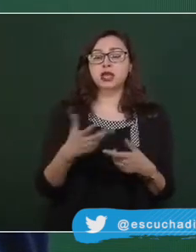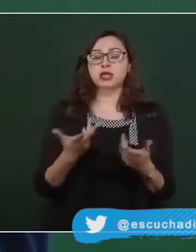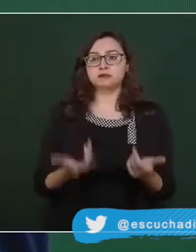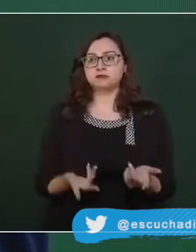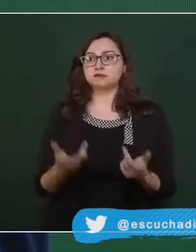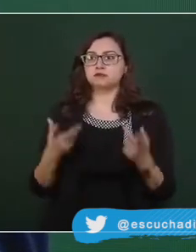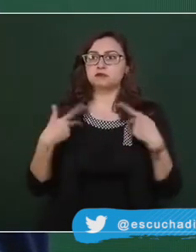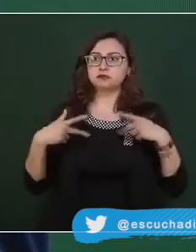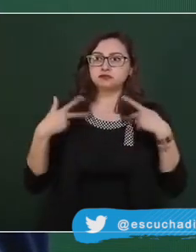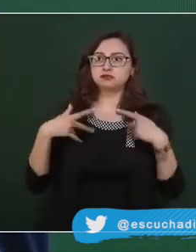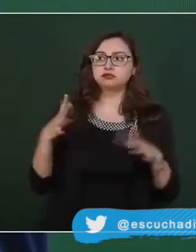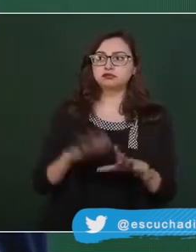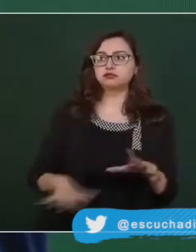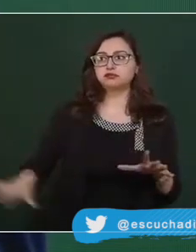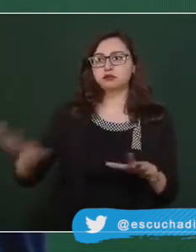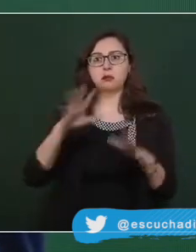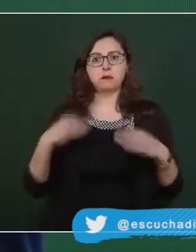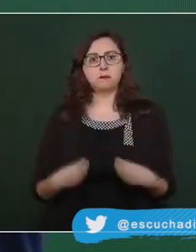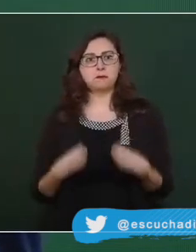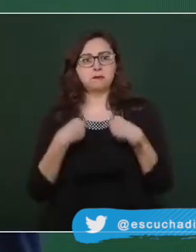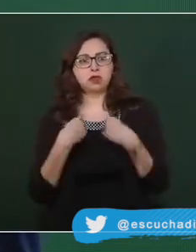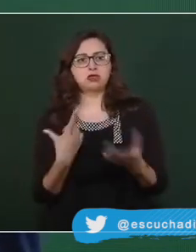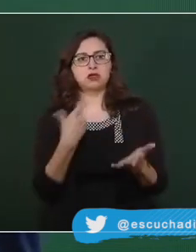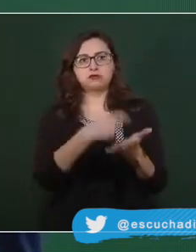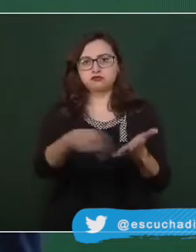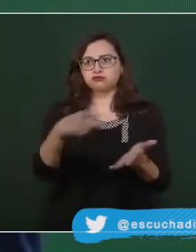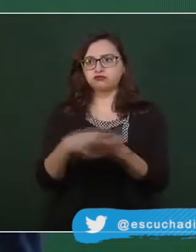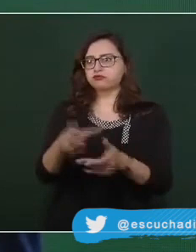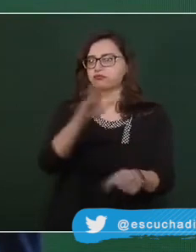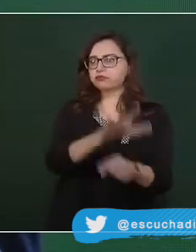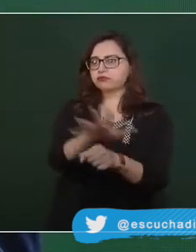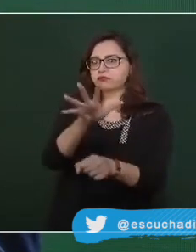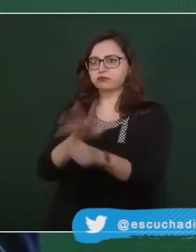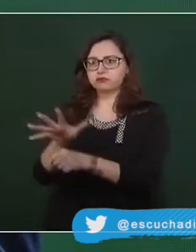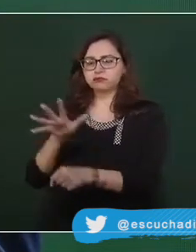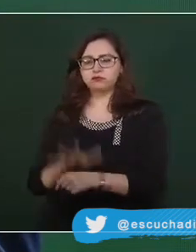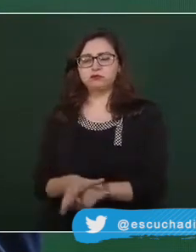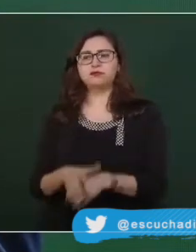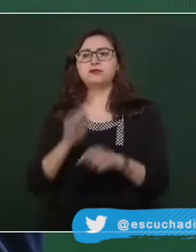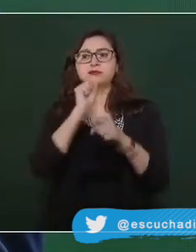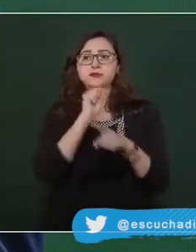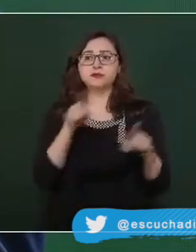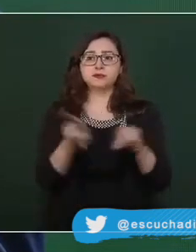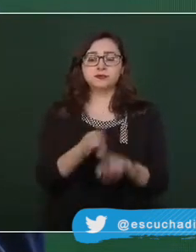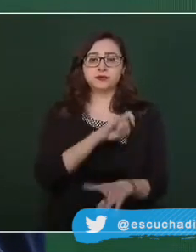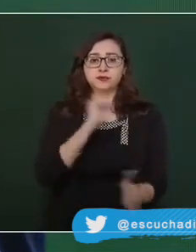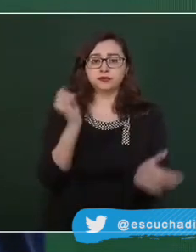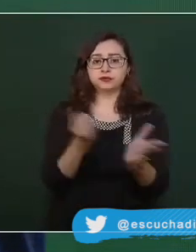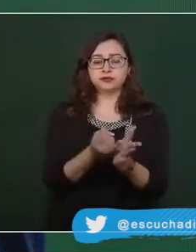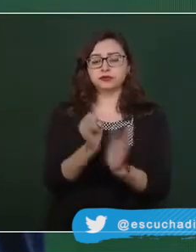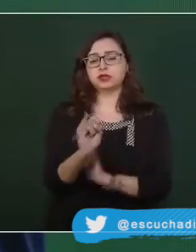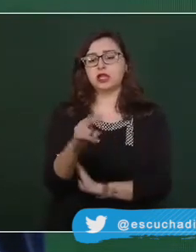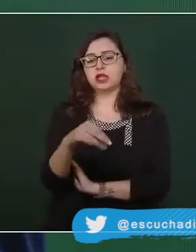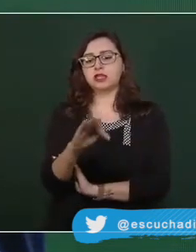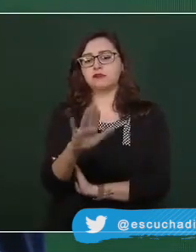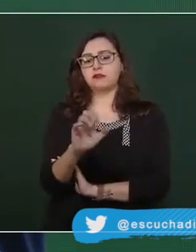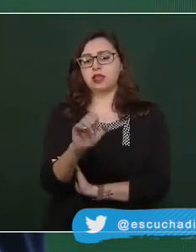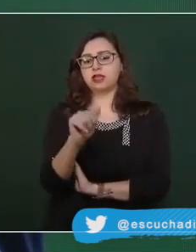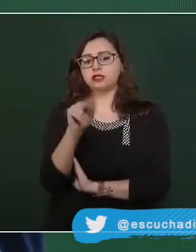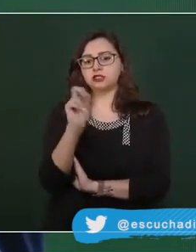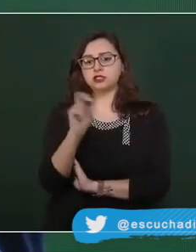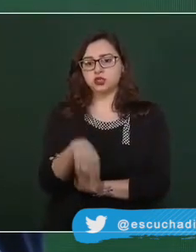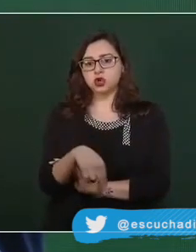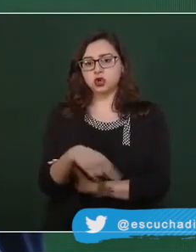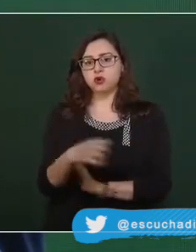países tercermundistas. Además del combate a la corrupción, el principal valor del gobierno de la Cuarta Transformación es el apoyo de